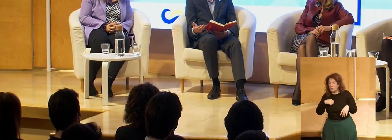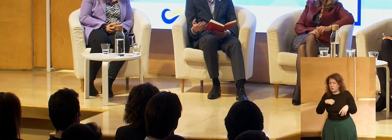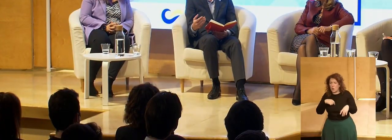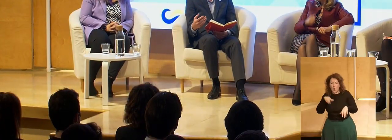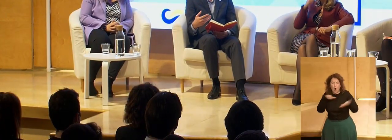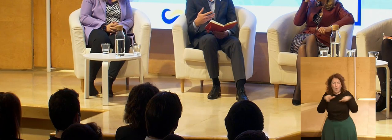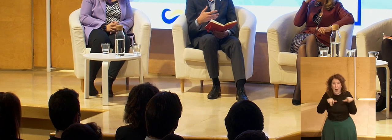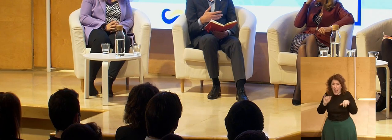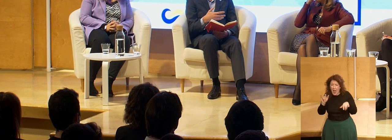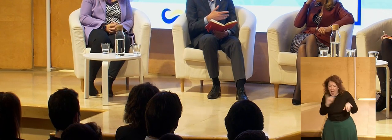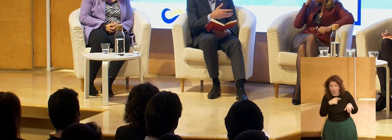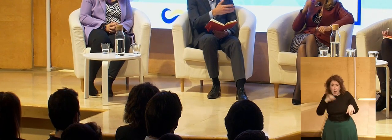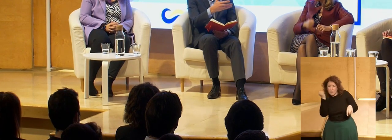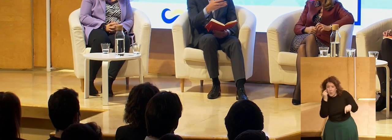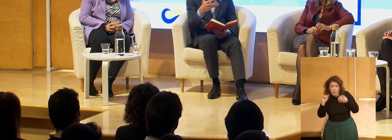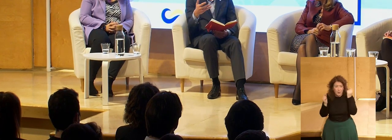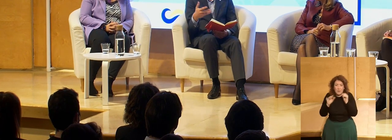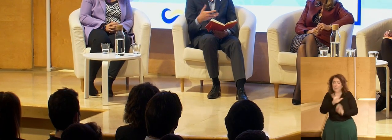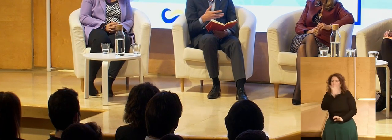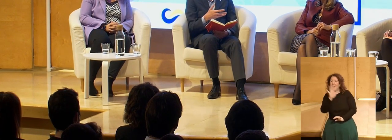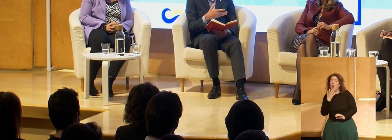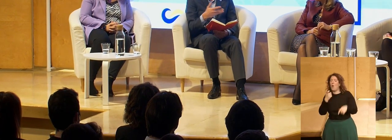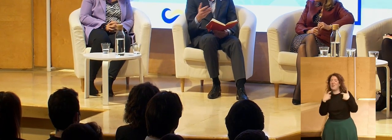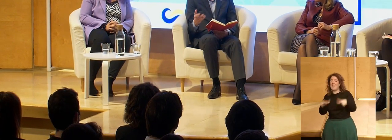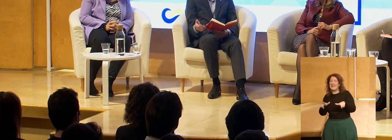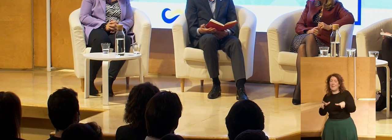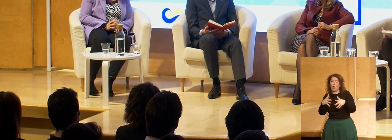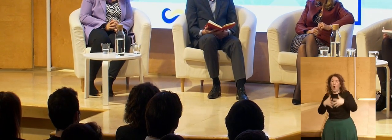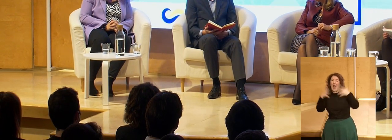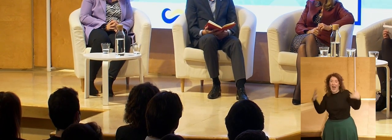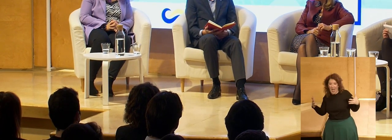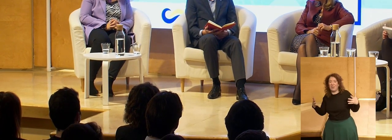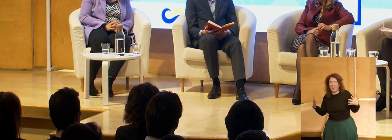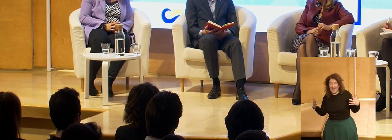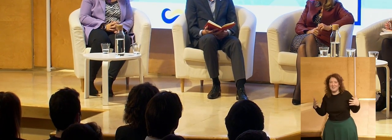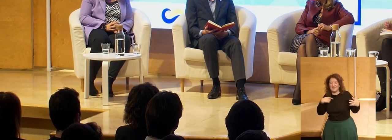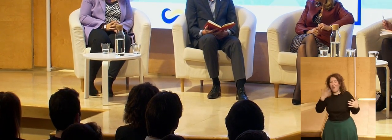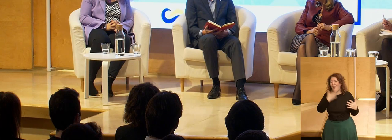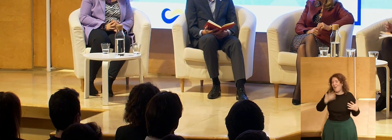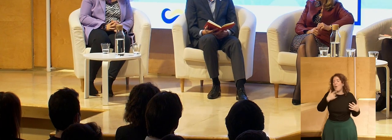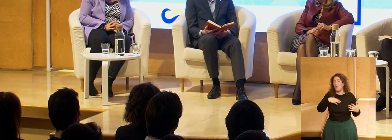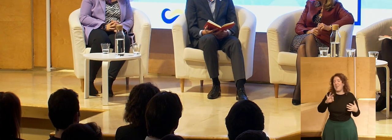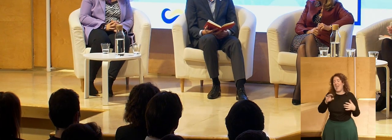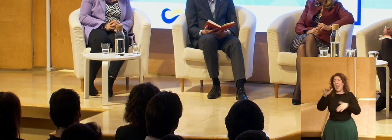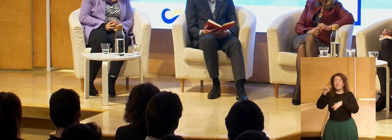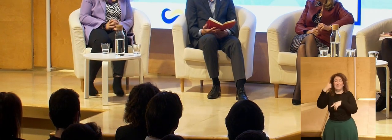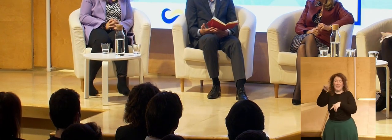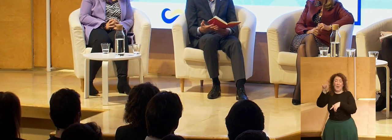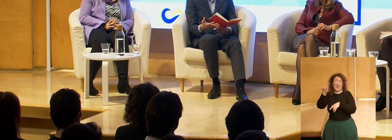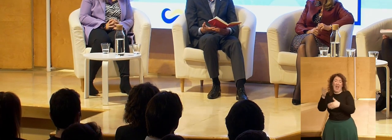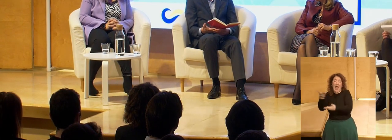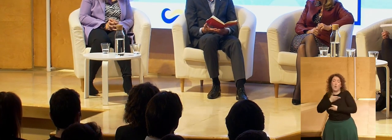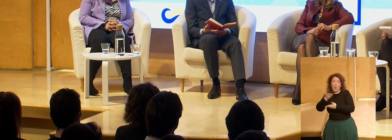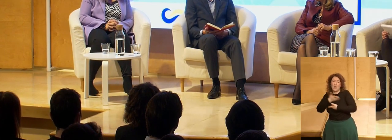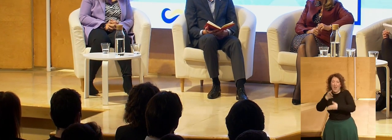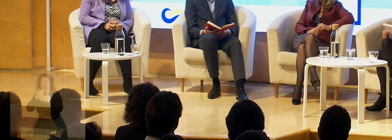de todas las convocatorias y entonces parece que solamente los que tienen un departamento grande pueden acceder a ellas entonces es importante también yo